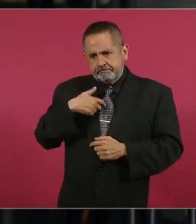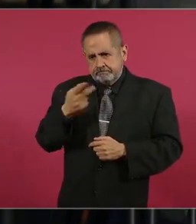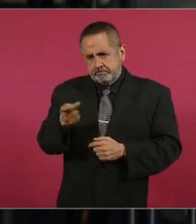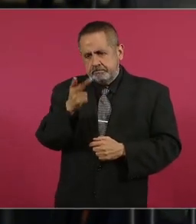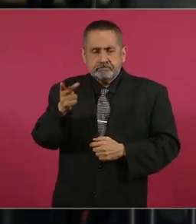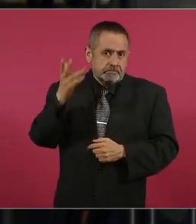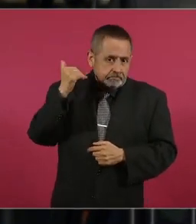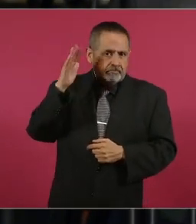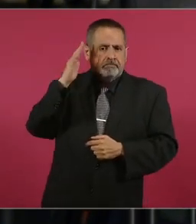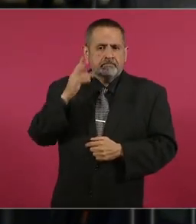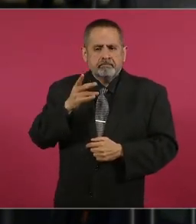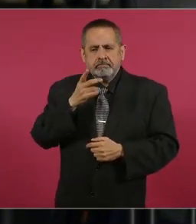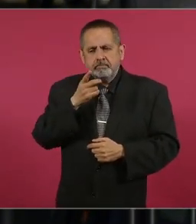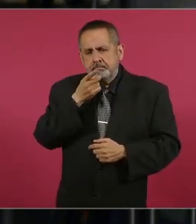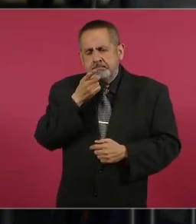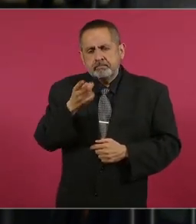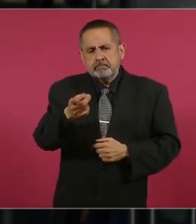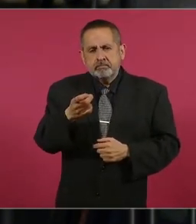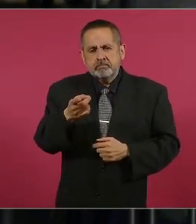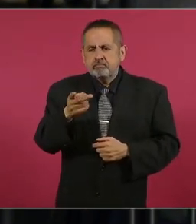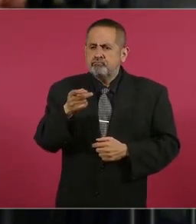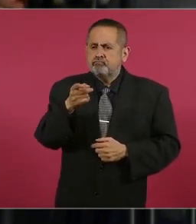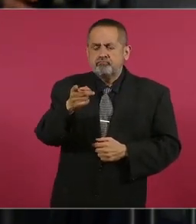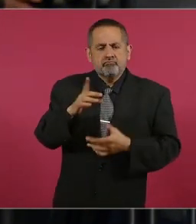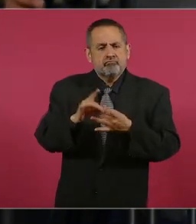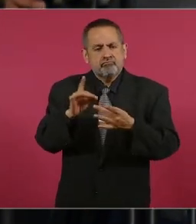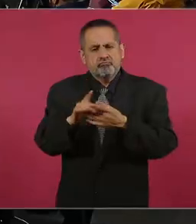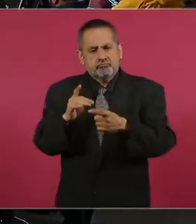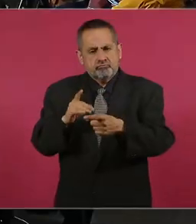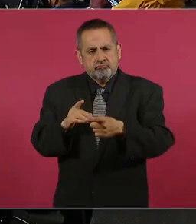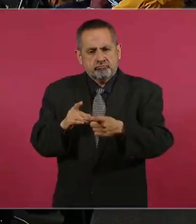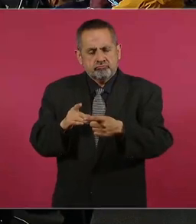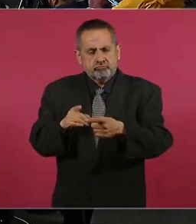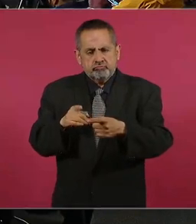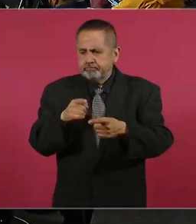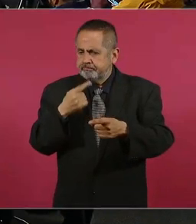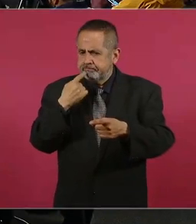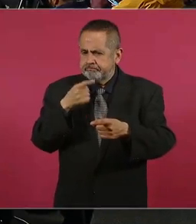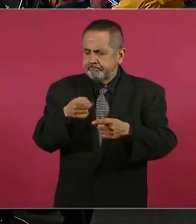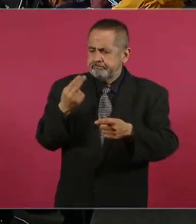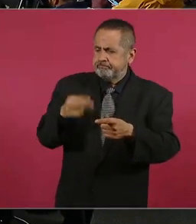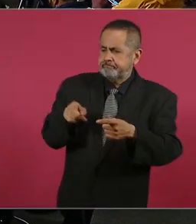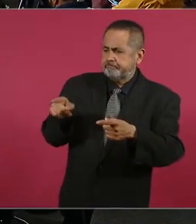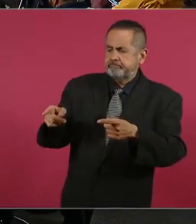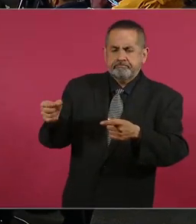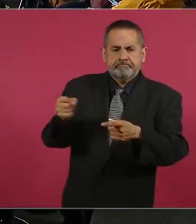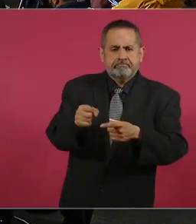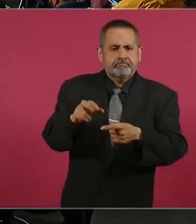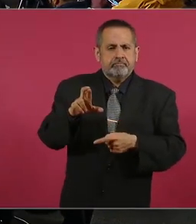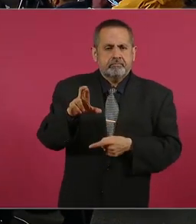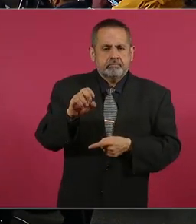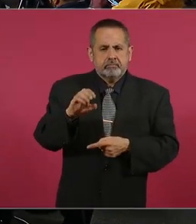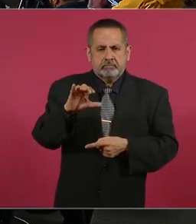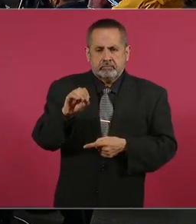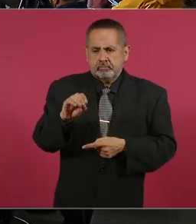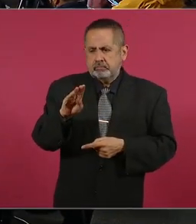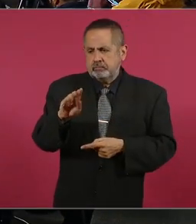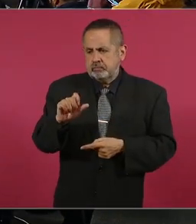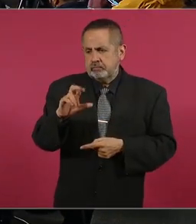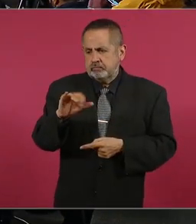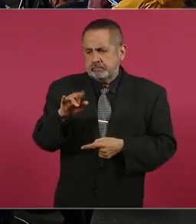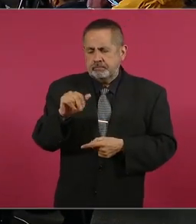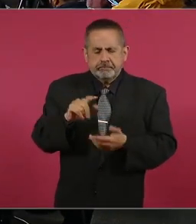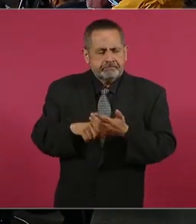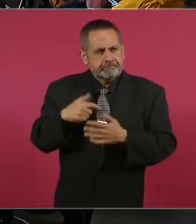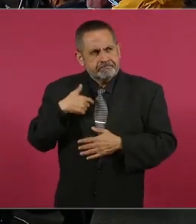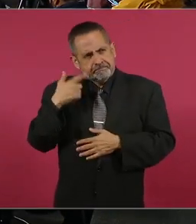ese entonces esta situación. Usted puso, nombró, mejor dicho, a Rocío Bárcena. Yo me puse